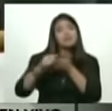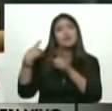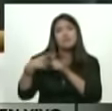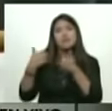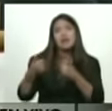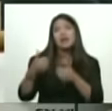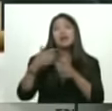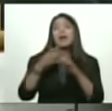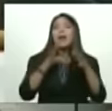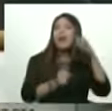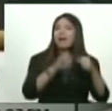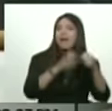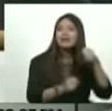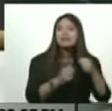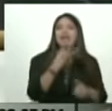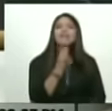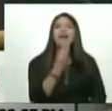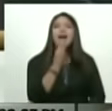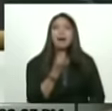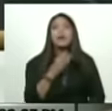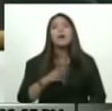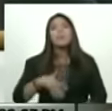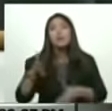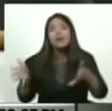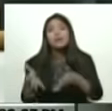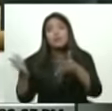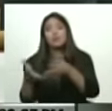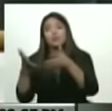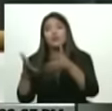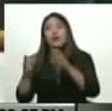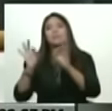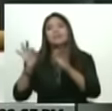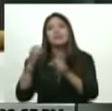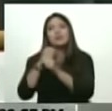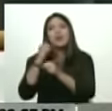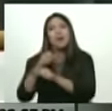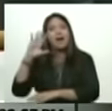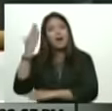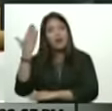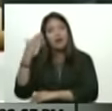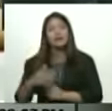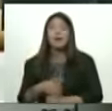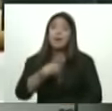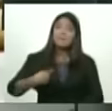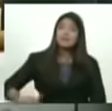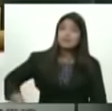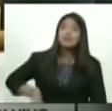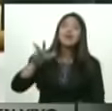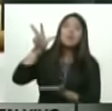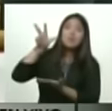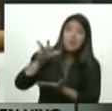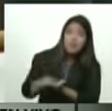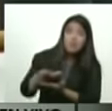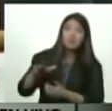en la leche de cabra que hay para poder estimular al productor primario que está en el estado Lara. El presidente terminó de aprobar